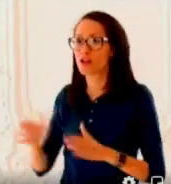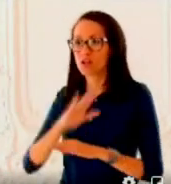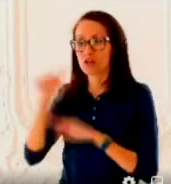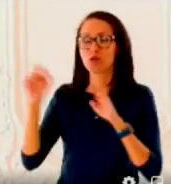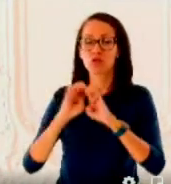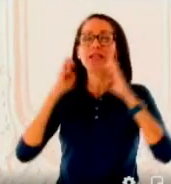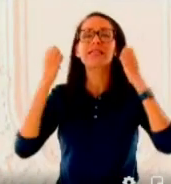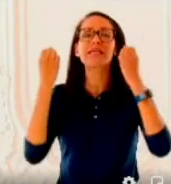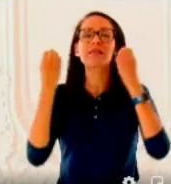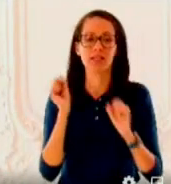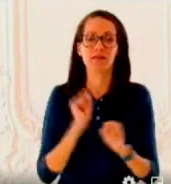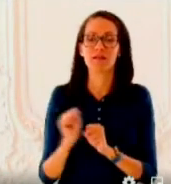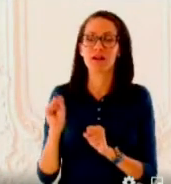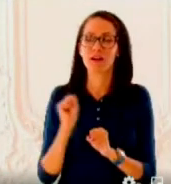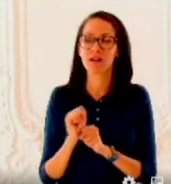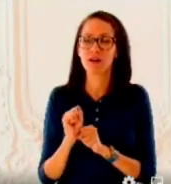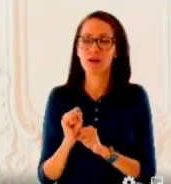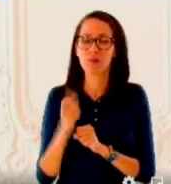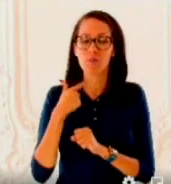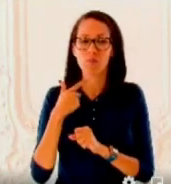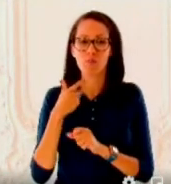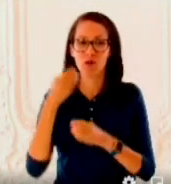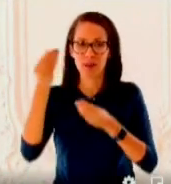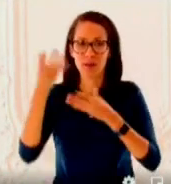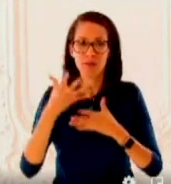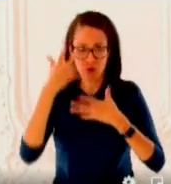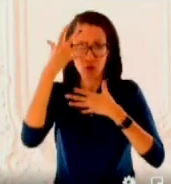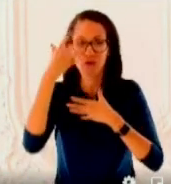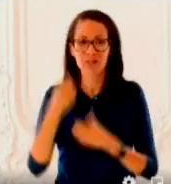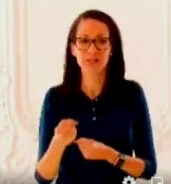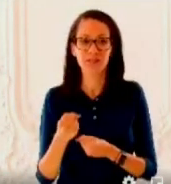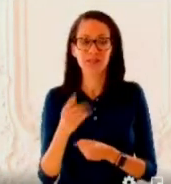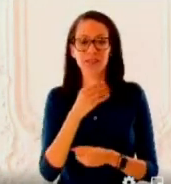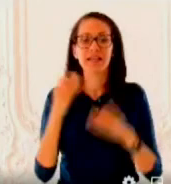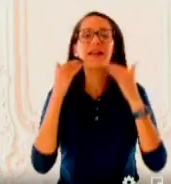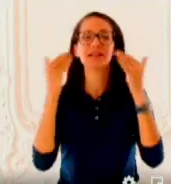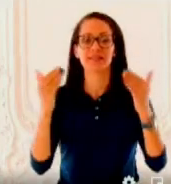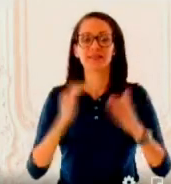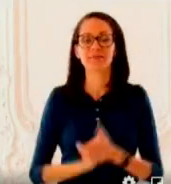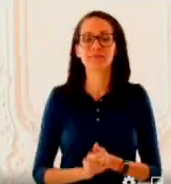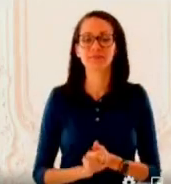de trabajo por depositar su confianza en mí. Así que muchísimas gracias.